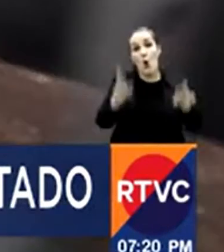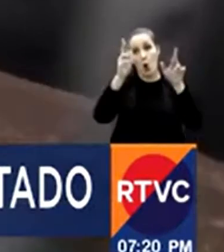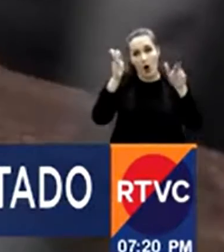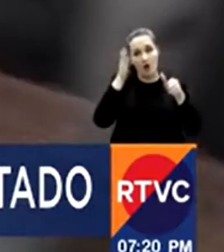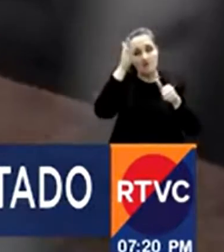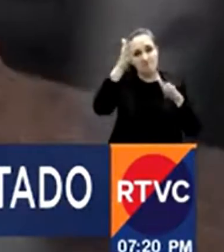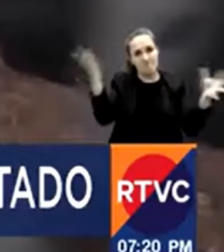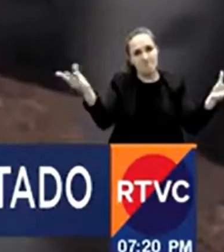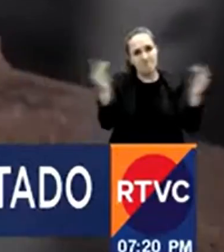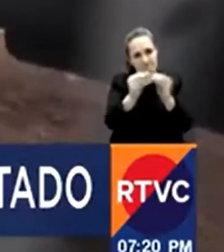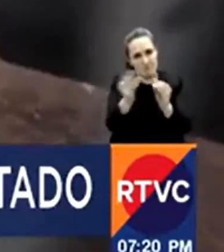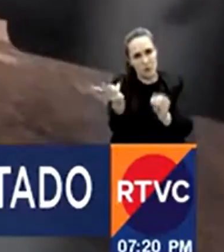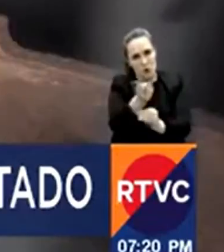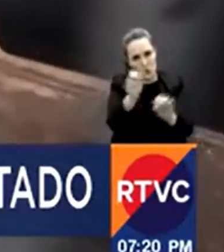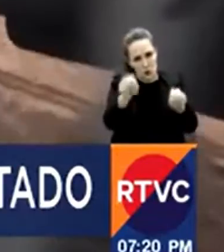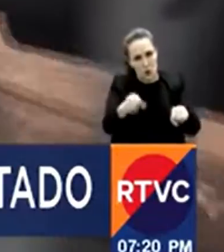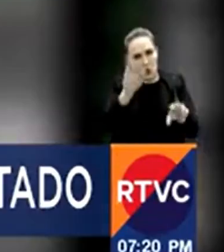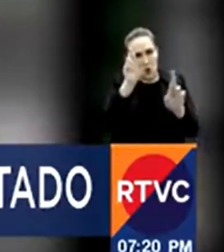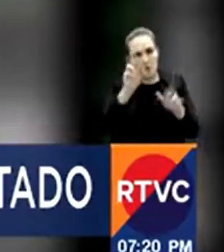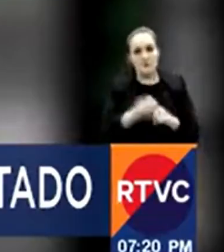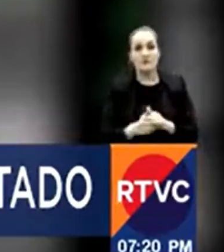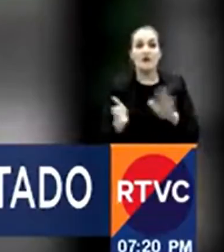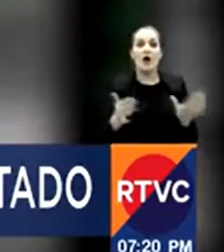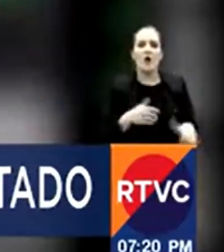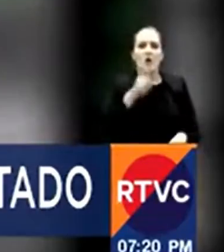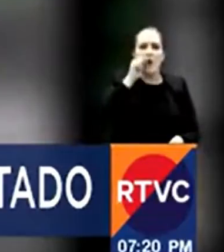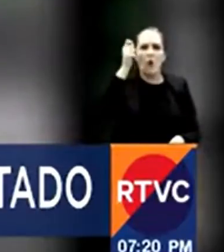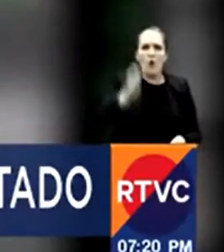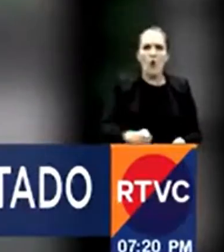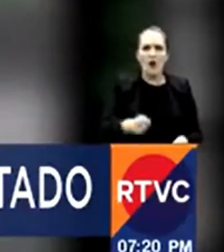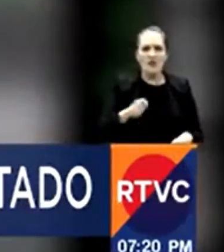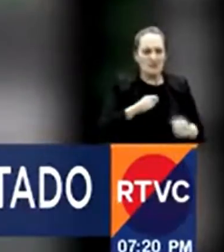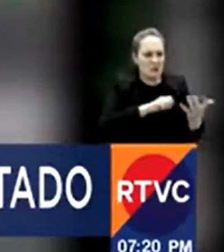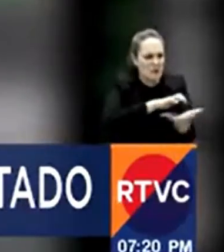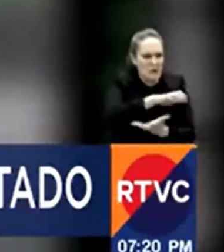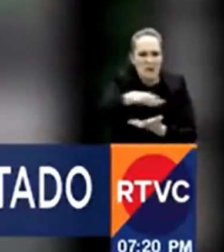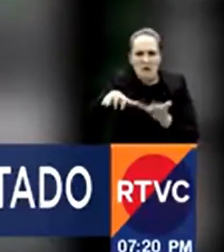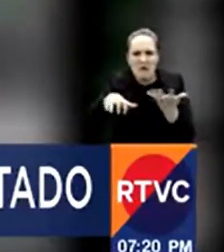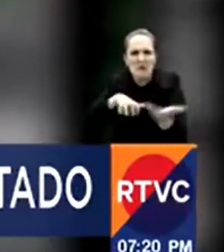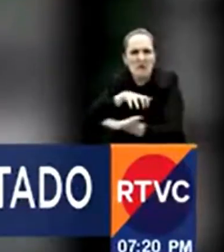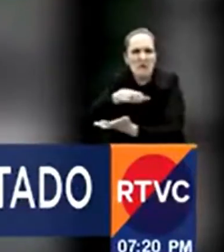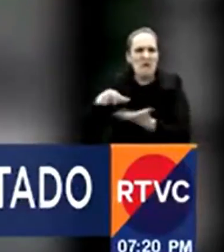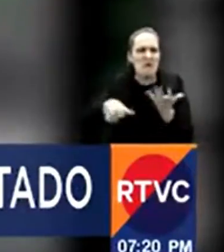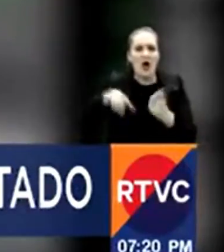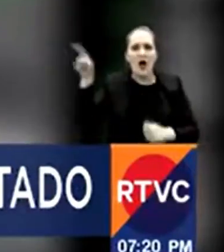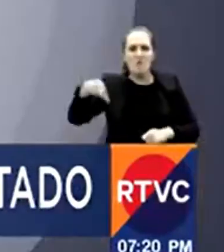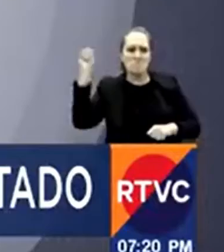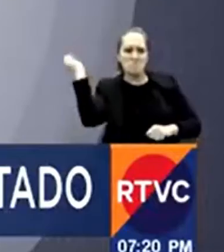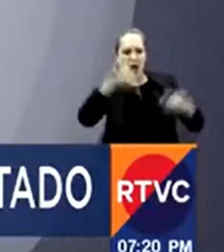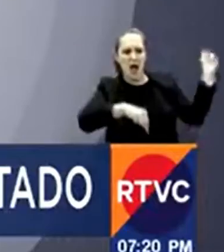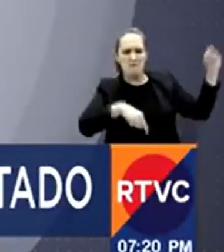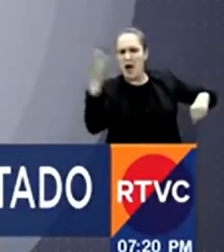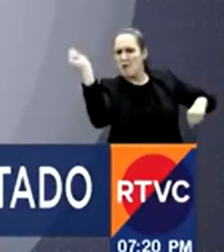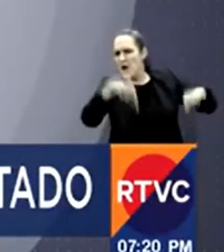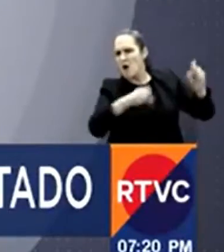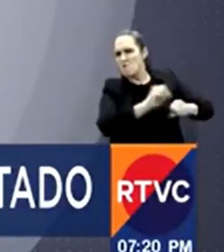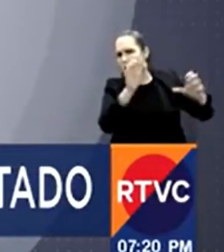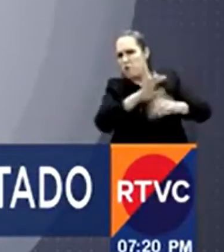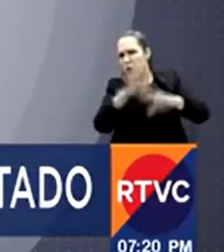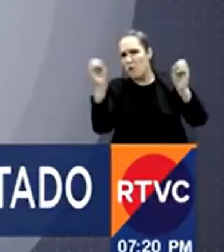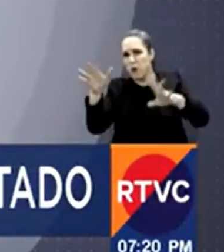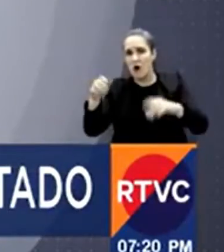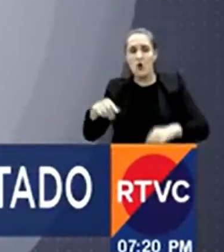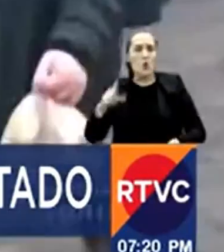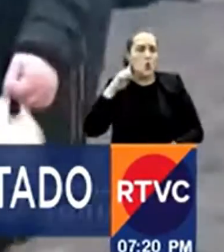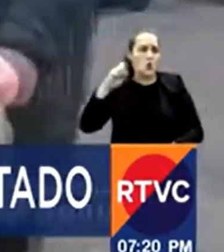necesidad. En Ucrania, Rusia desde el aire sofoca sus centros urbanos sin distingo de la naturaleza de sus blancos. El ritmo de las